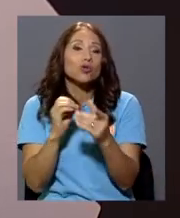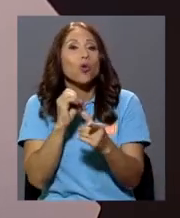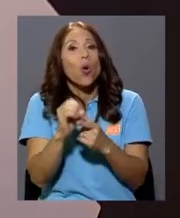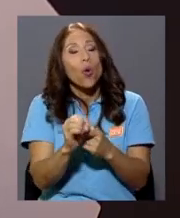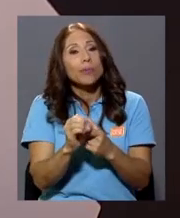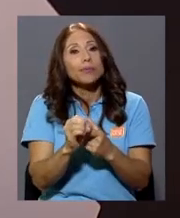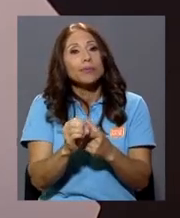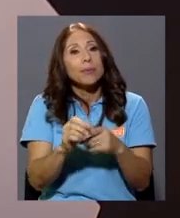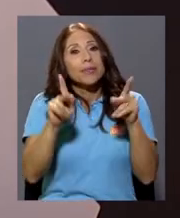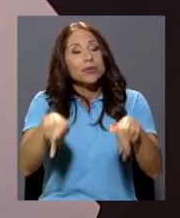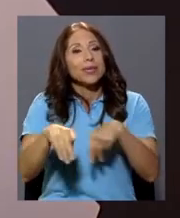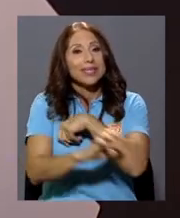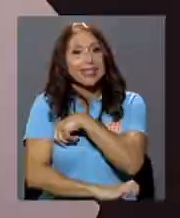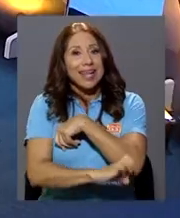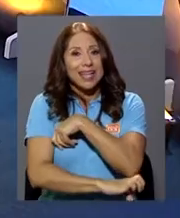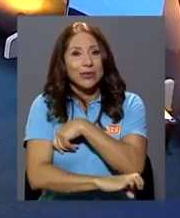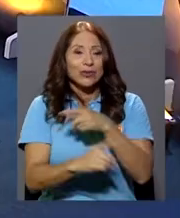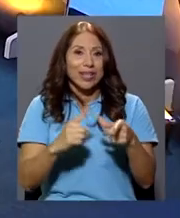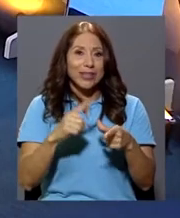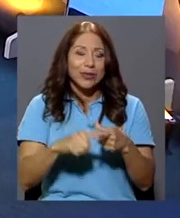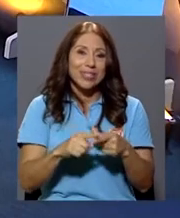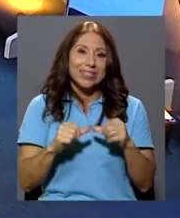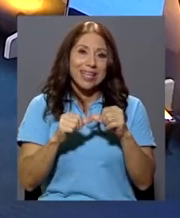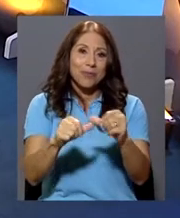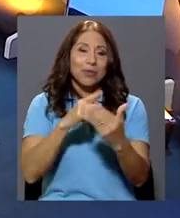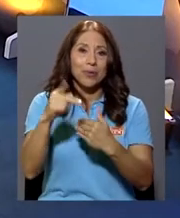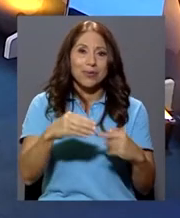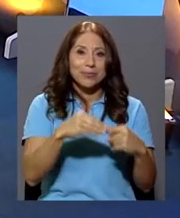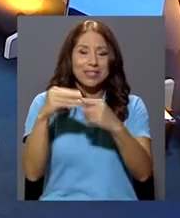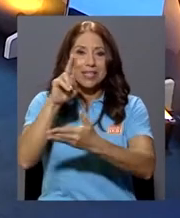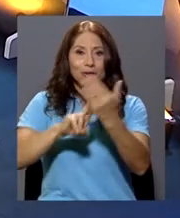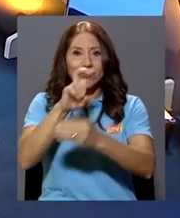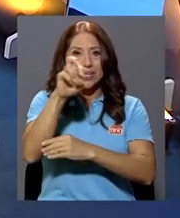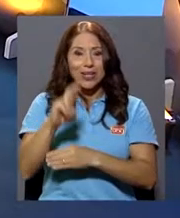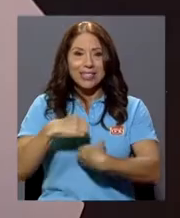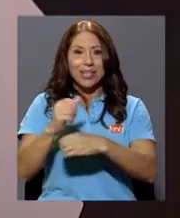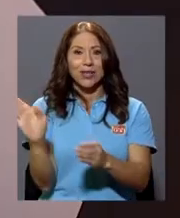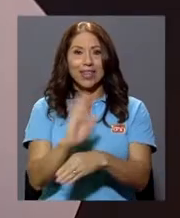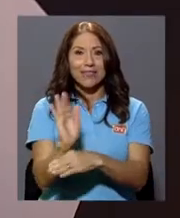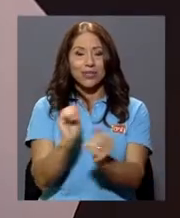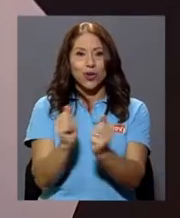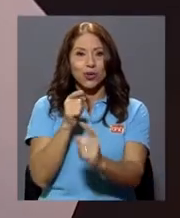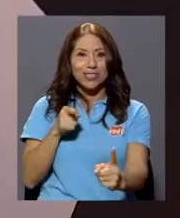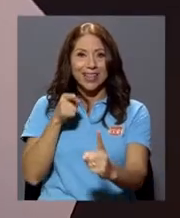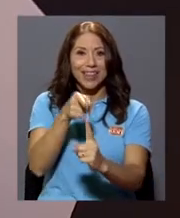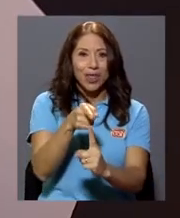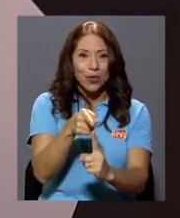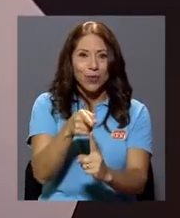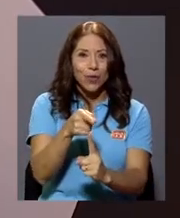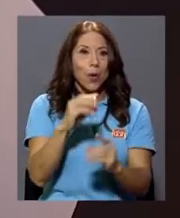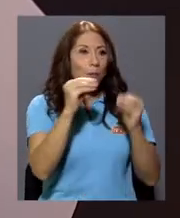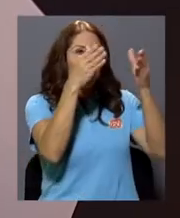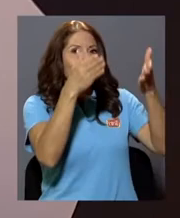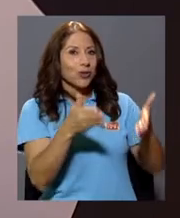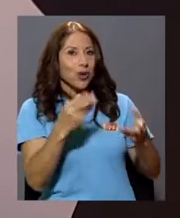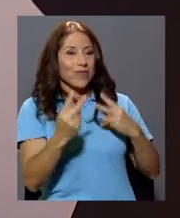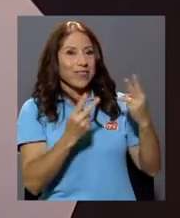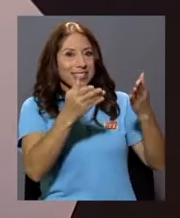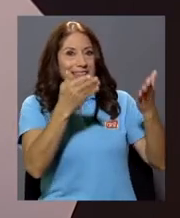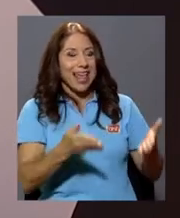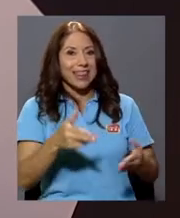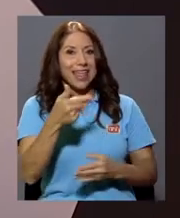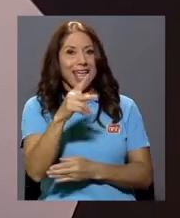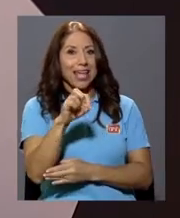quienes son extranjeros. Así que seguimos en Especiales Universidad de Costa Rica haciendo Televisión con Sentido, profesor